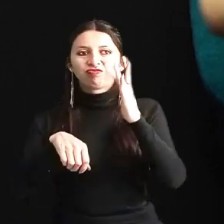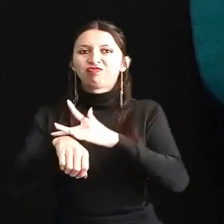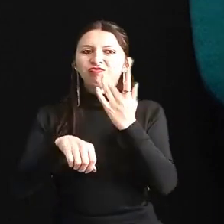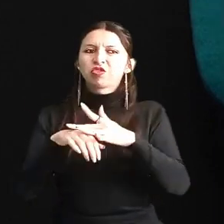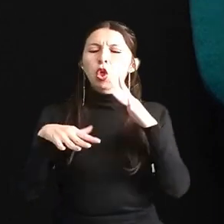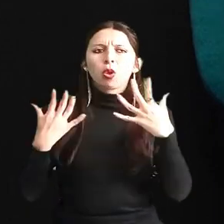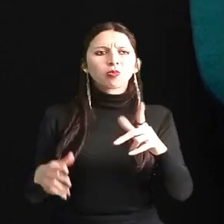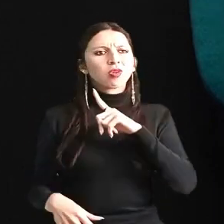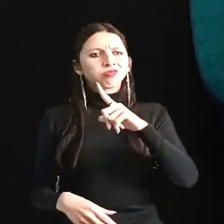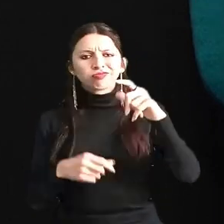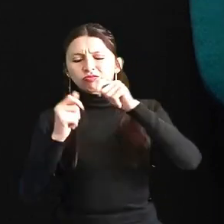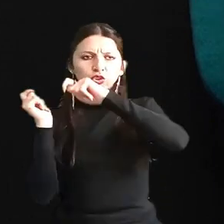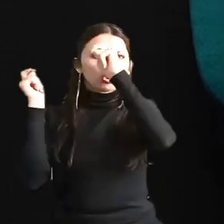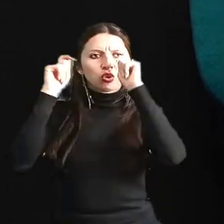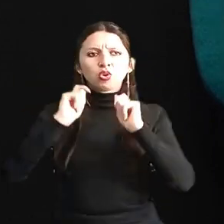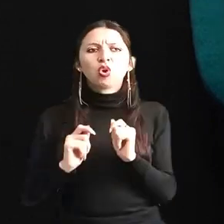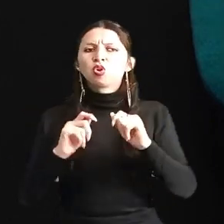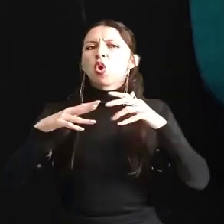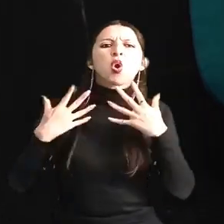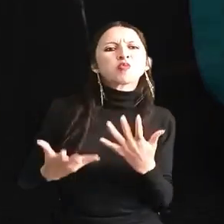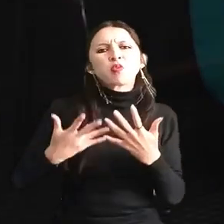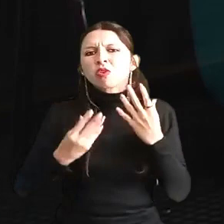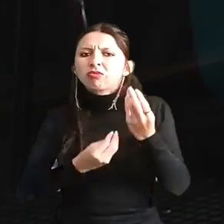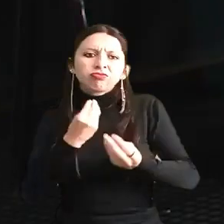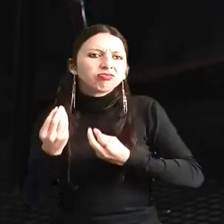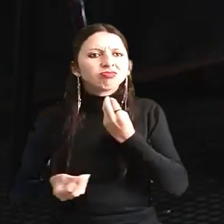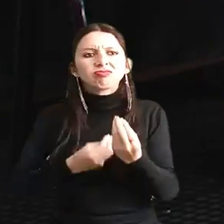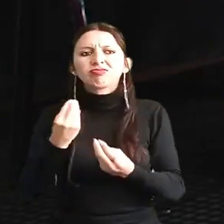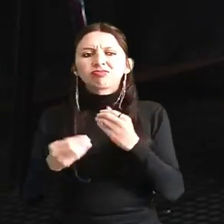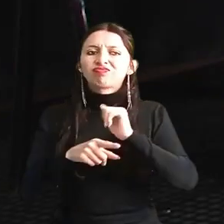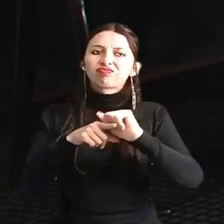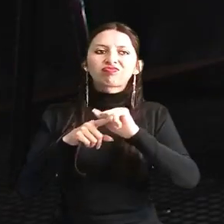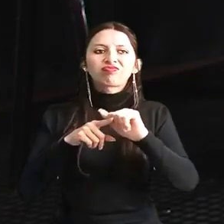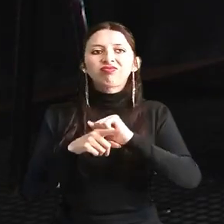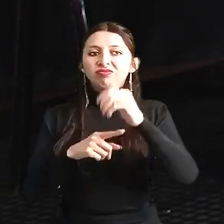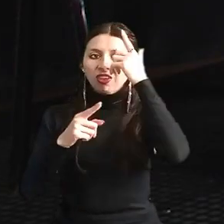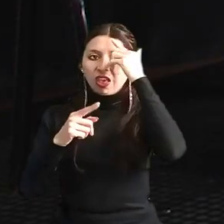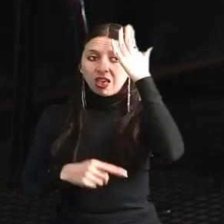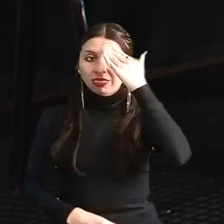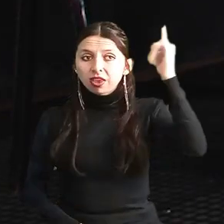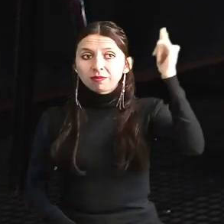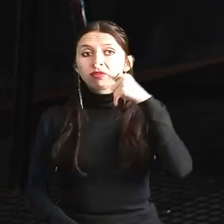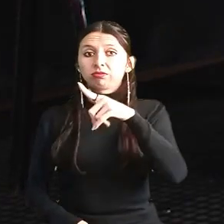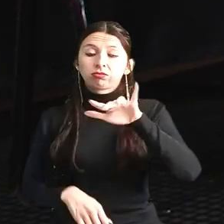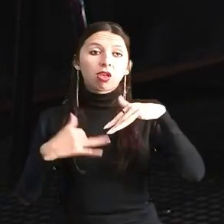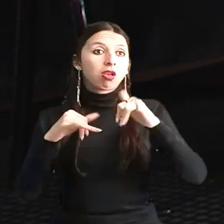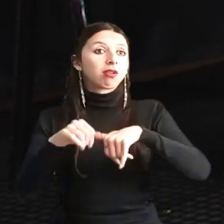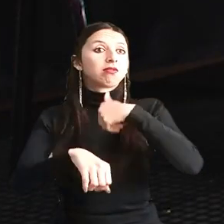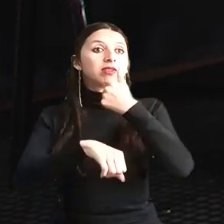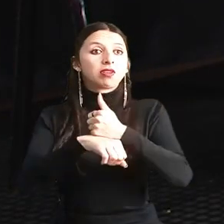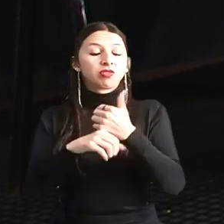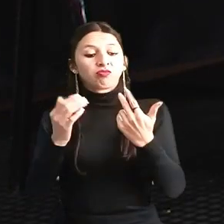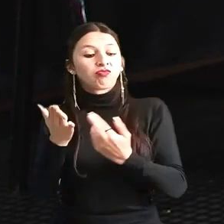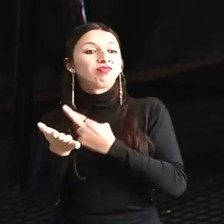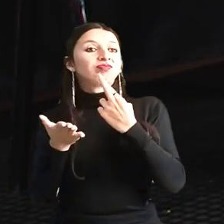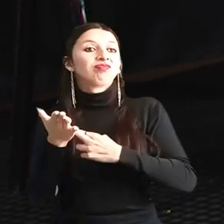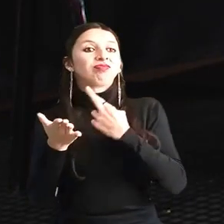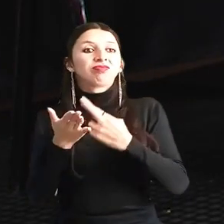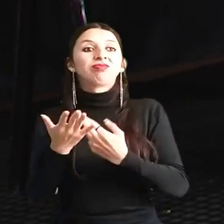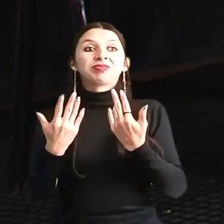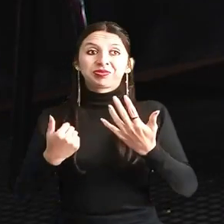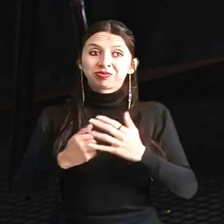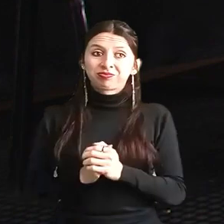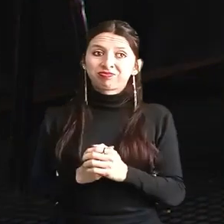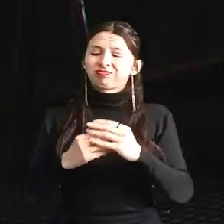liderazgo como ha sido enmarcar ese rol también y sobre todo ese ejercicio académico que usted sí lleva desempeñando varios tiempo también dentro del